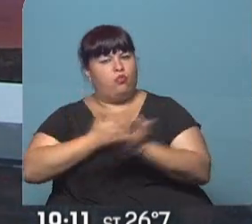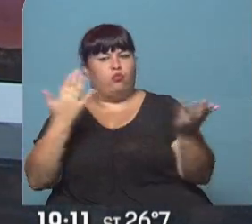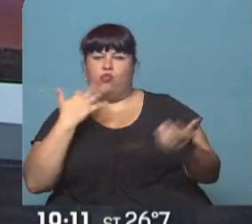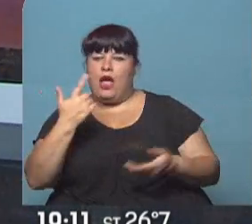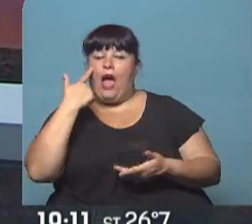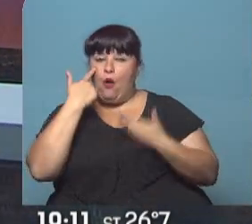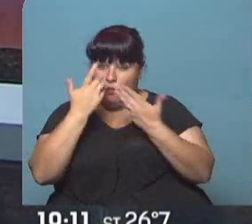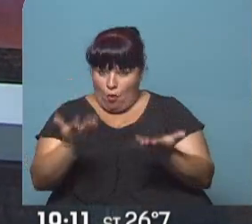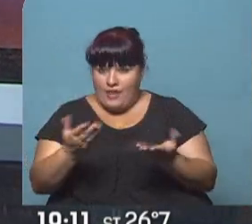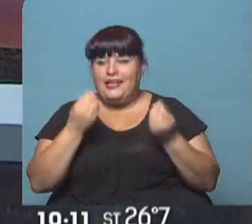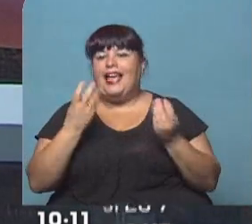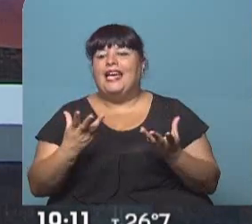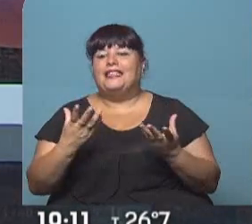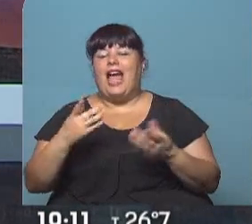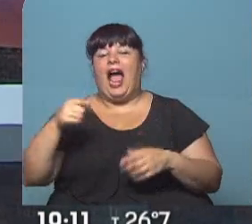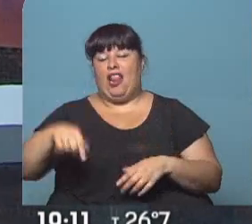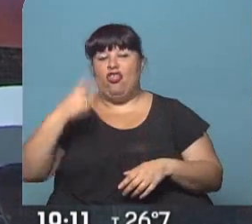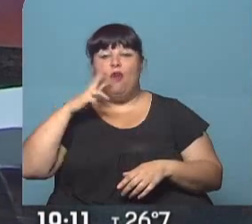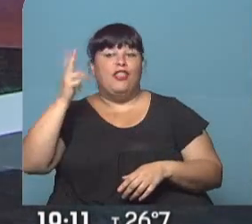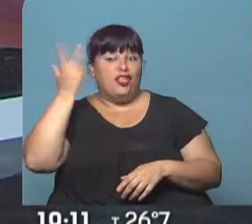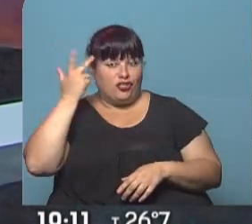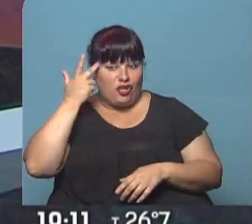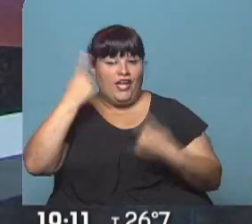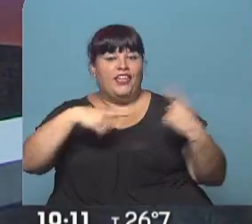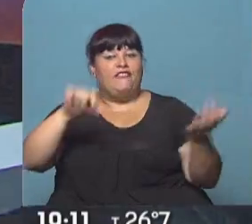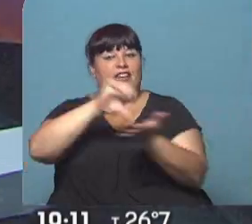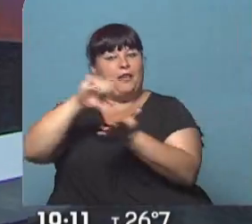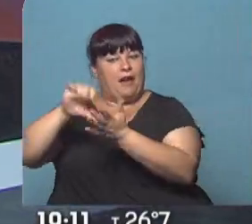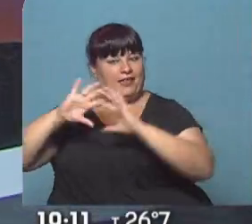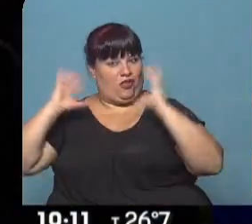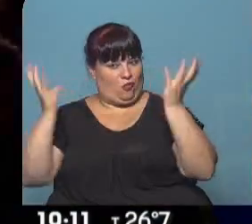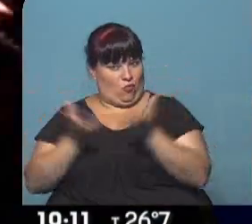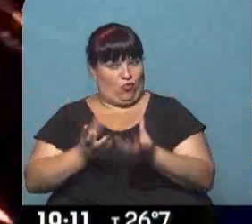majestuosa. Vamos a compartir cómo se recibió este 2018 en distintos lugares del mundo.